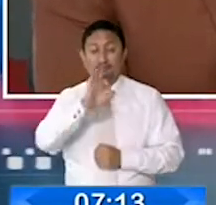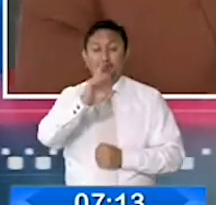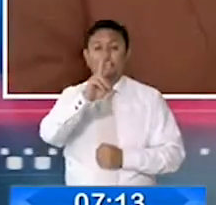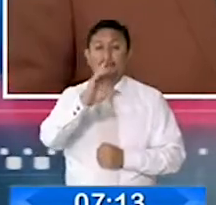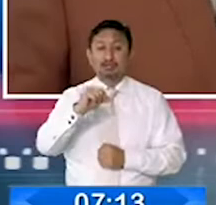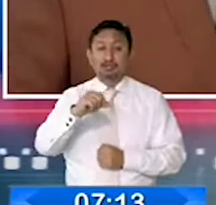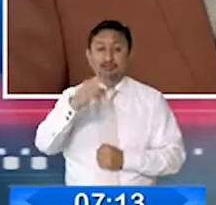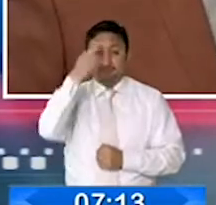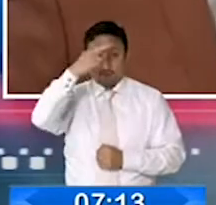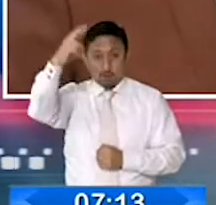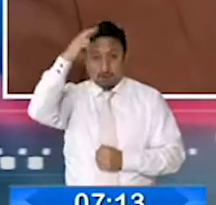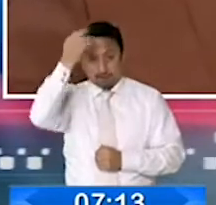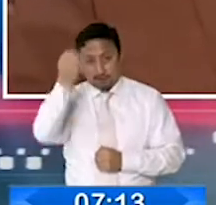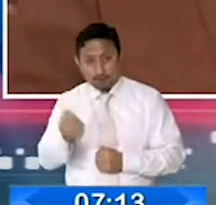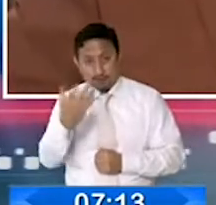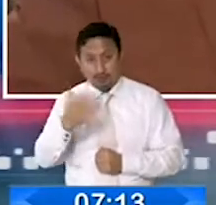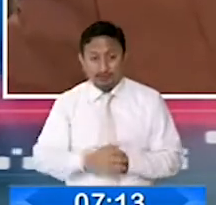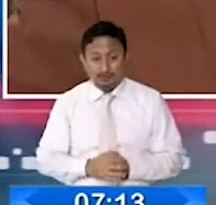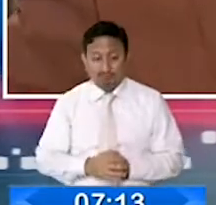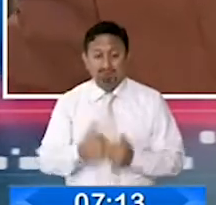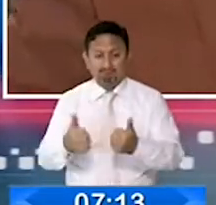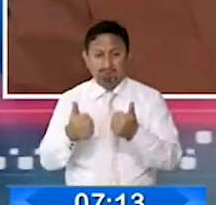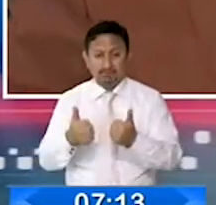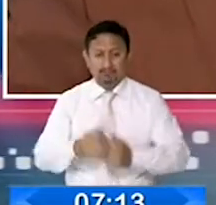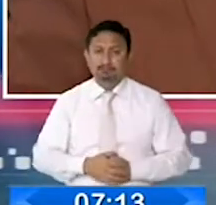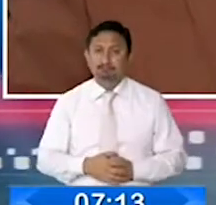Televicentro. Le saluda Roberto Álvarez Vandenberg, espero que esté bien.